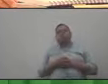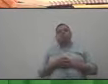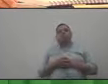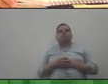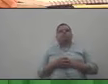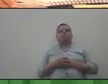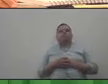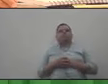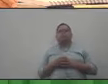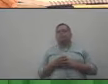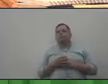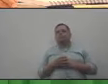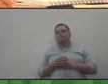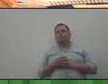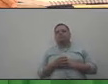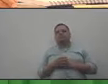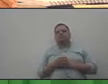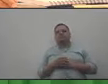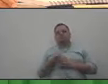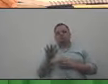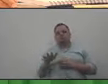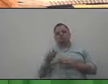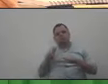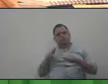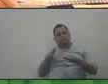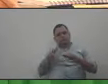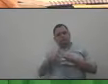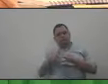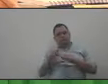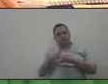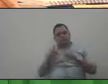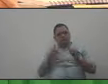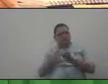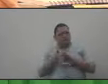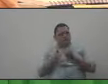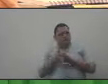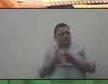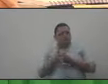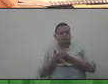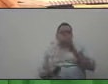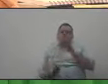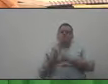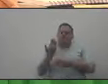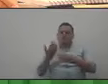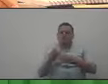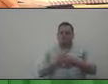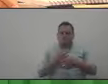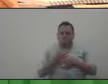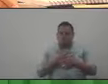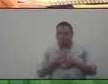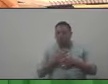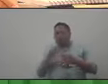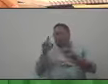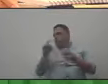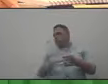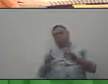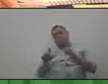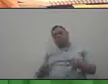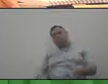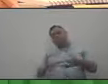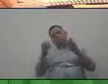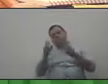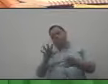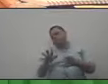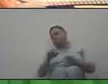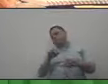hacer prácticamente un corte ya de cuentas y tener, pues se le abrirán nuevas oportunidades porque le da un salvavidas a la